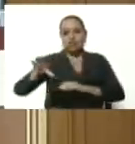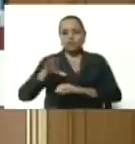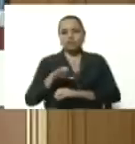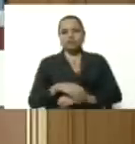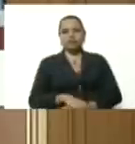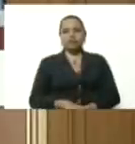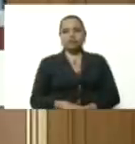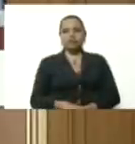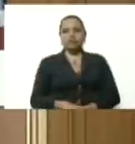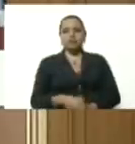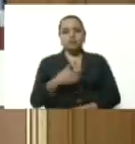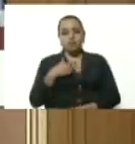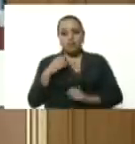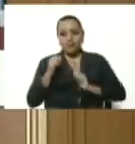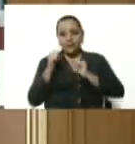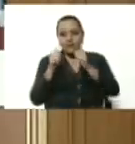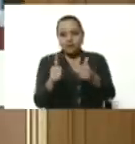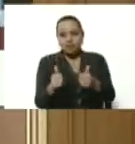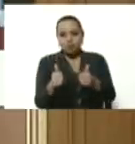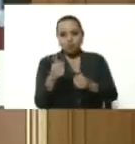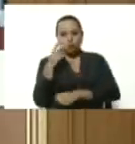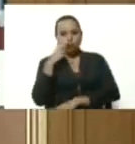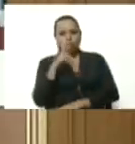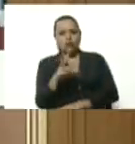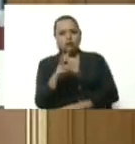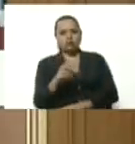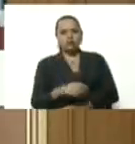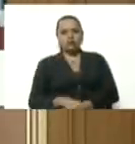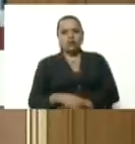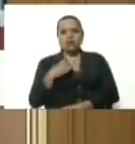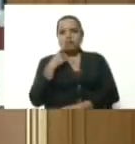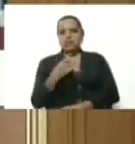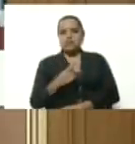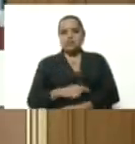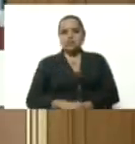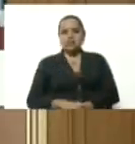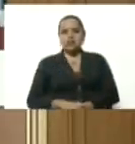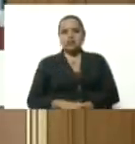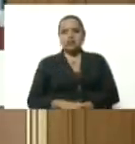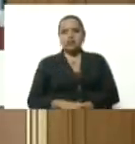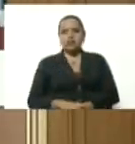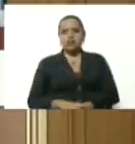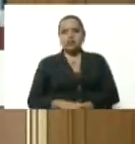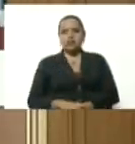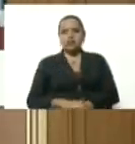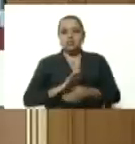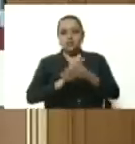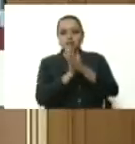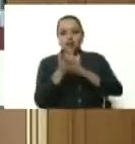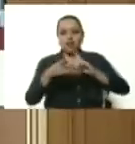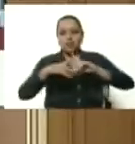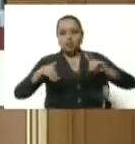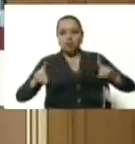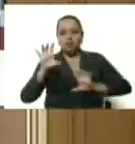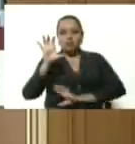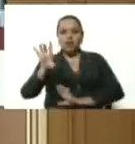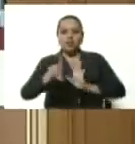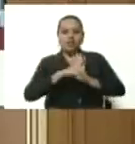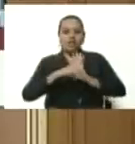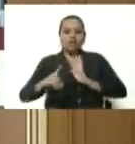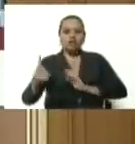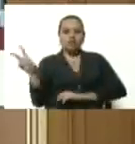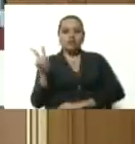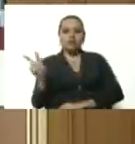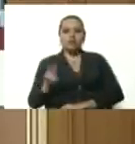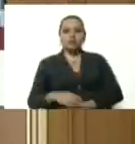Y cuando uno empieza a ver los argumentos, dicen que se socava la democracia y el Estado de Derecho en Venezuela,